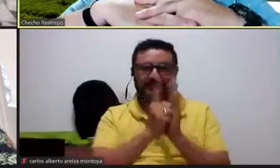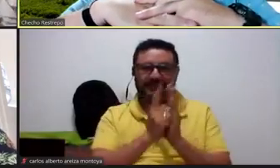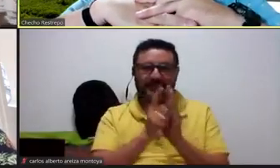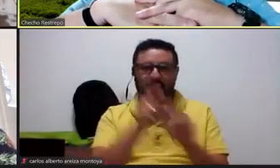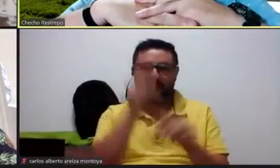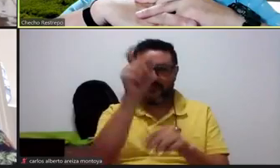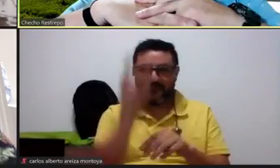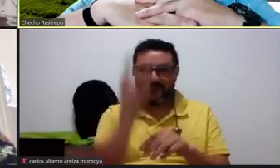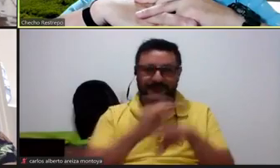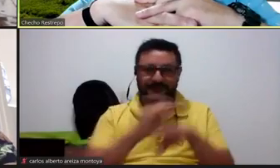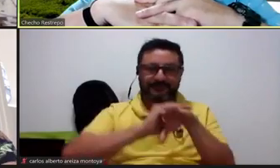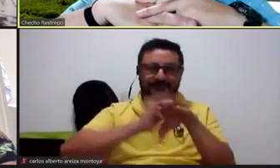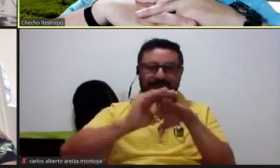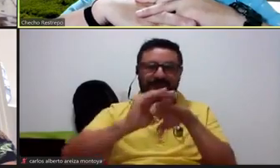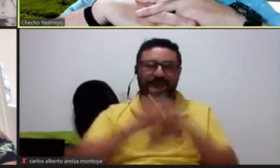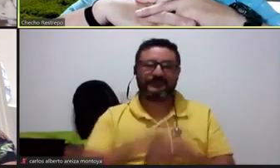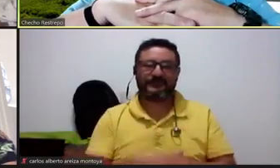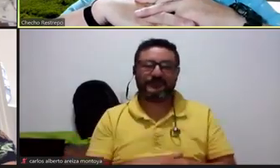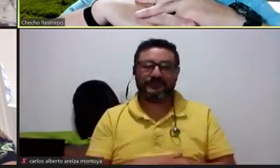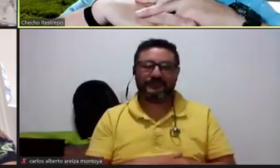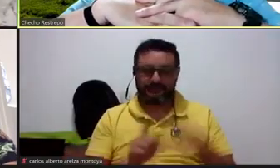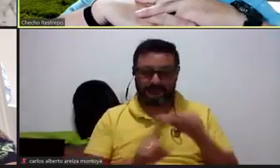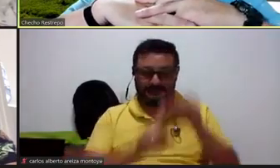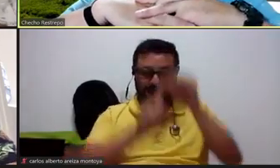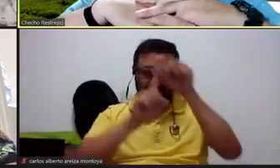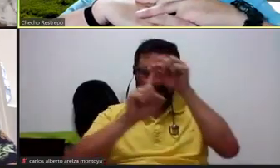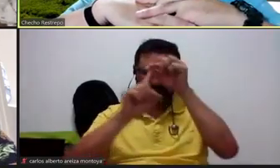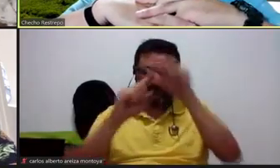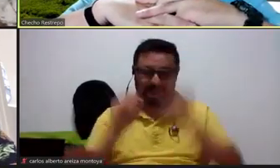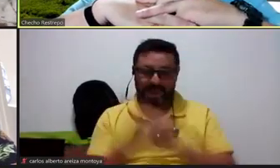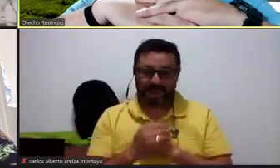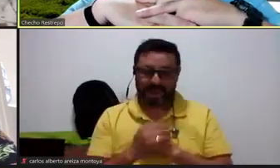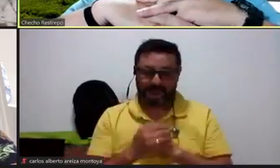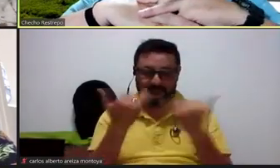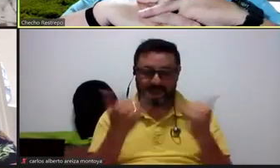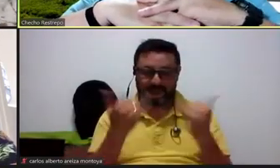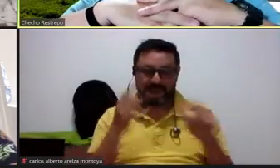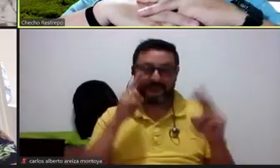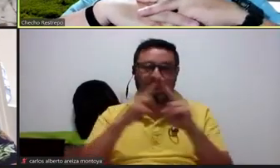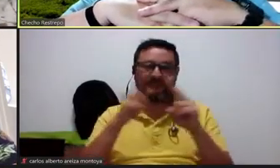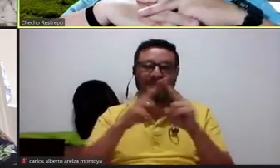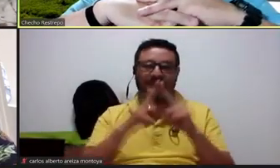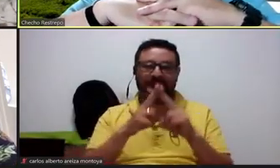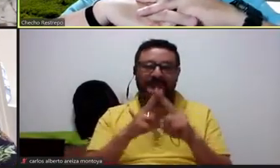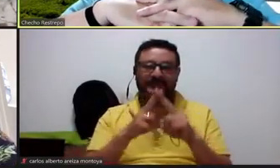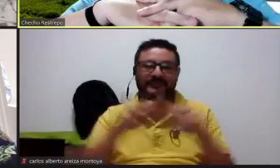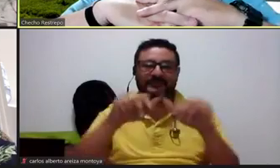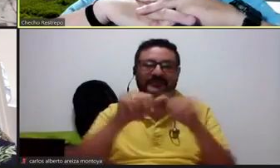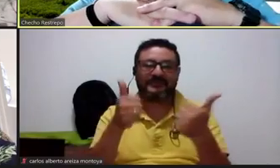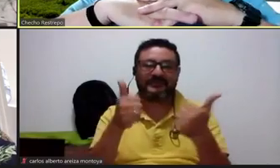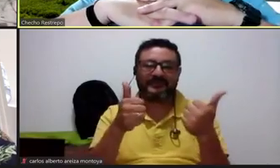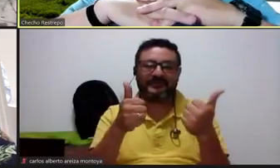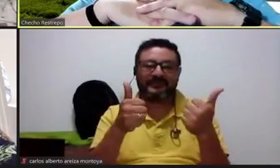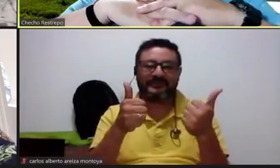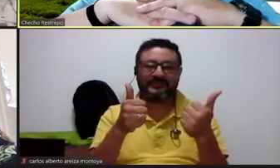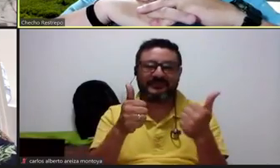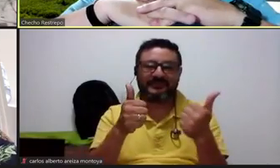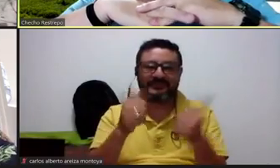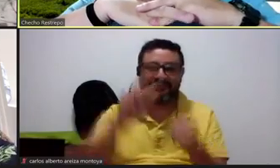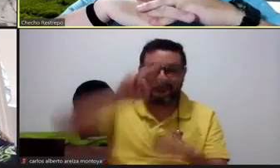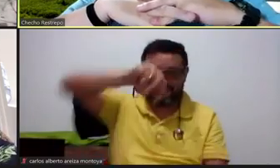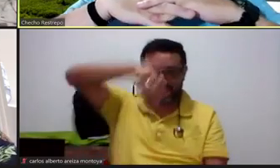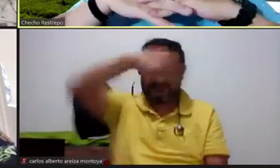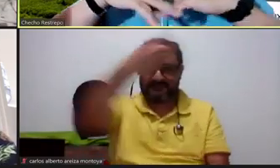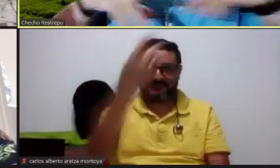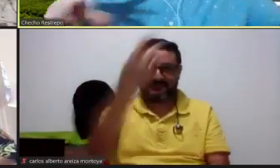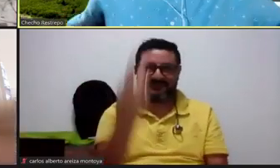invitado muy especial. Hoy vamos a conocer ¿cómo se ve el mundo al revés? Caroline, bienvenida,